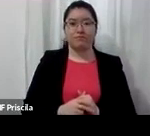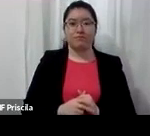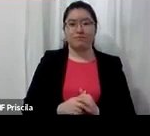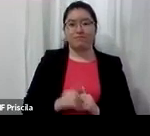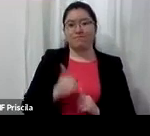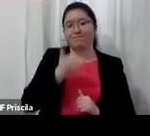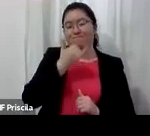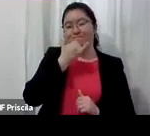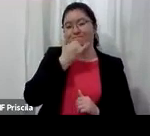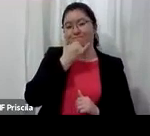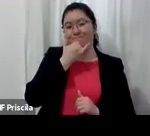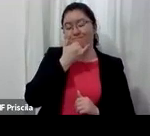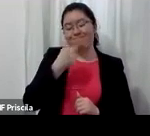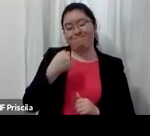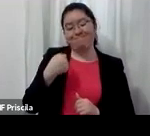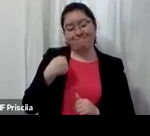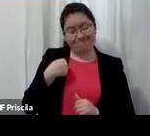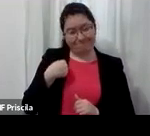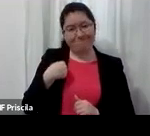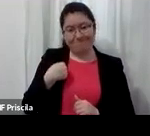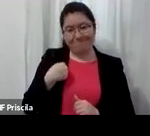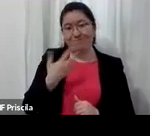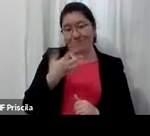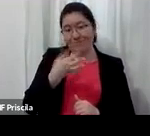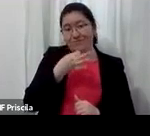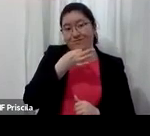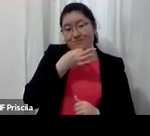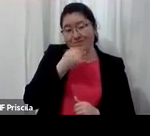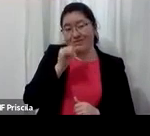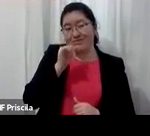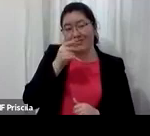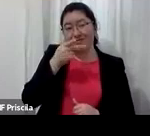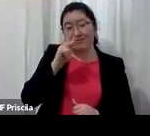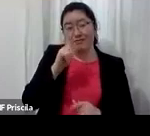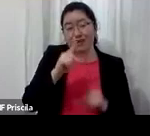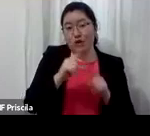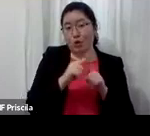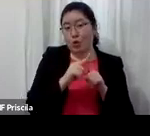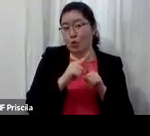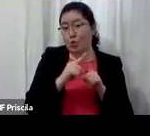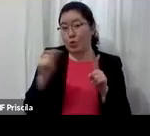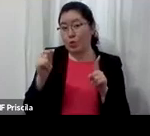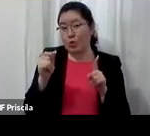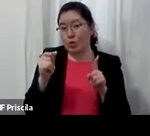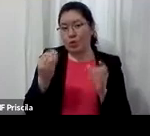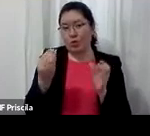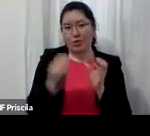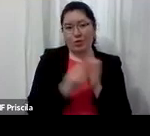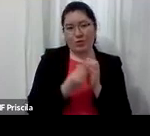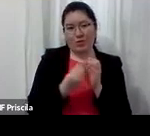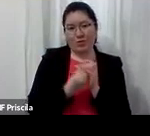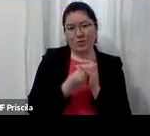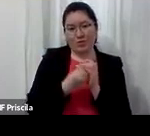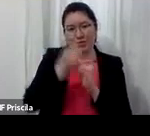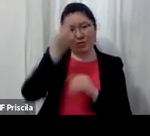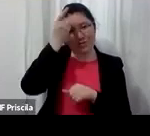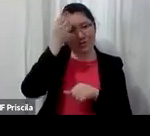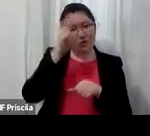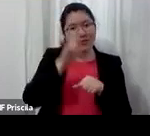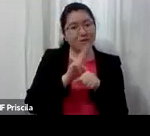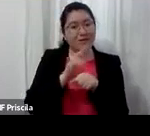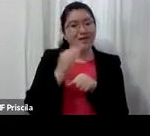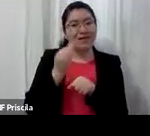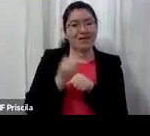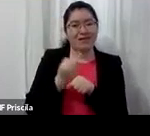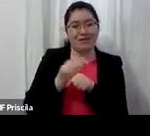Disculpen, yo sí o sea, 5 minutos sí tengo, pero me tengo que ir al curso de directivos que tenemos también, lo tengo